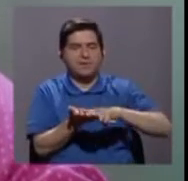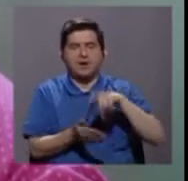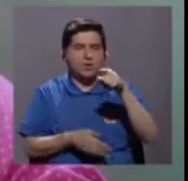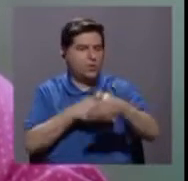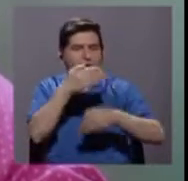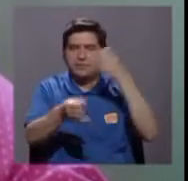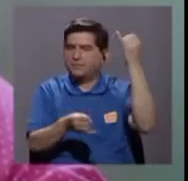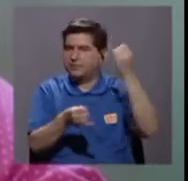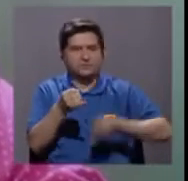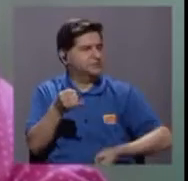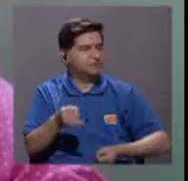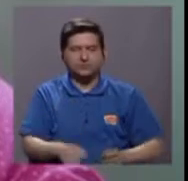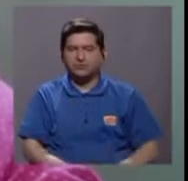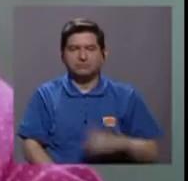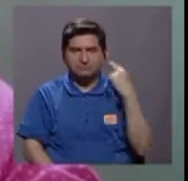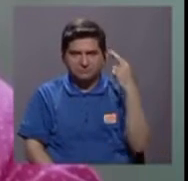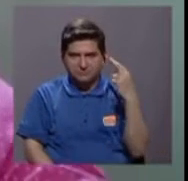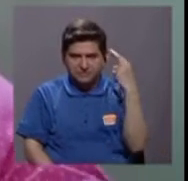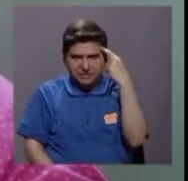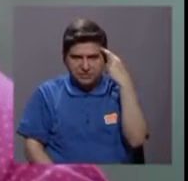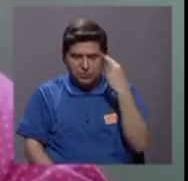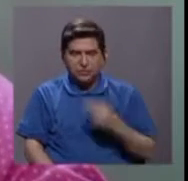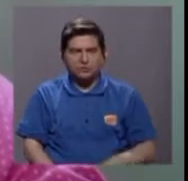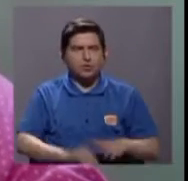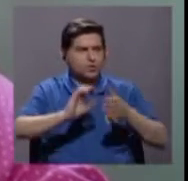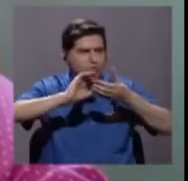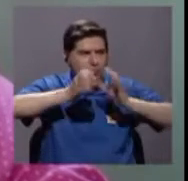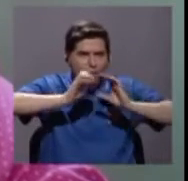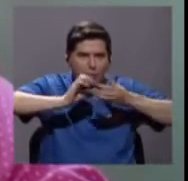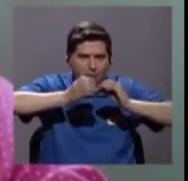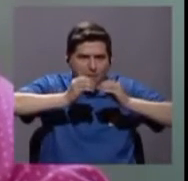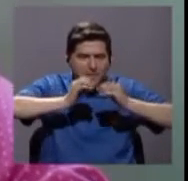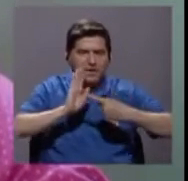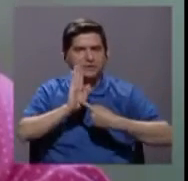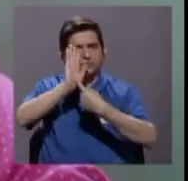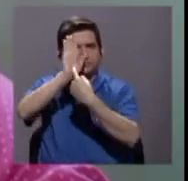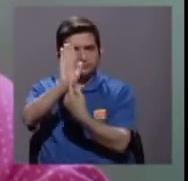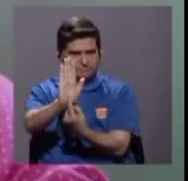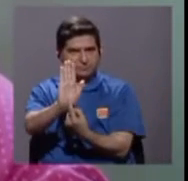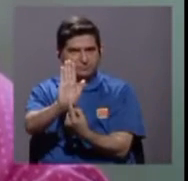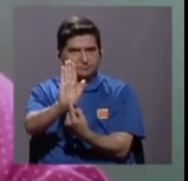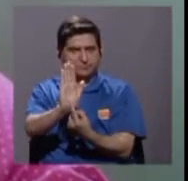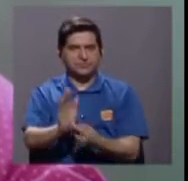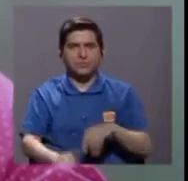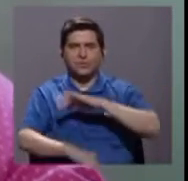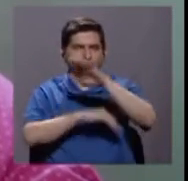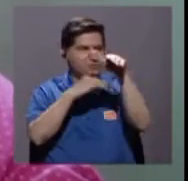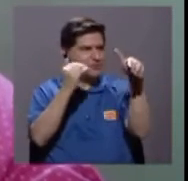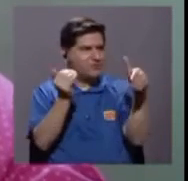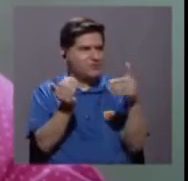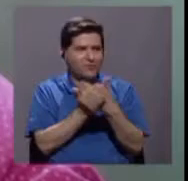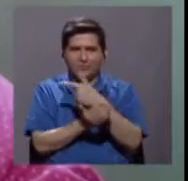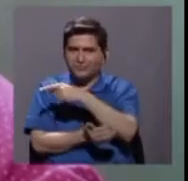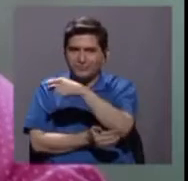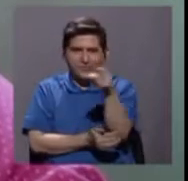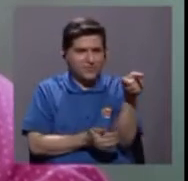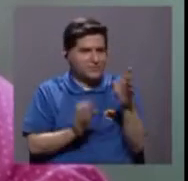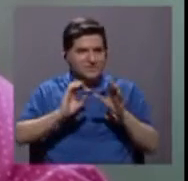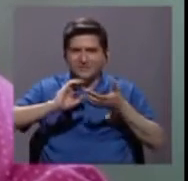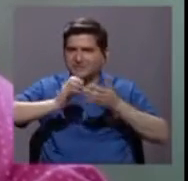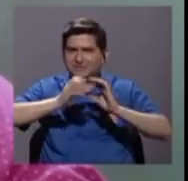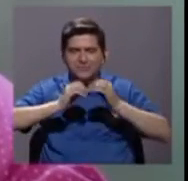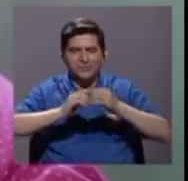liquidación, básicamente porque las cifras presentadas, no todas eran unas